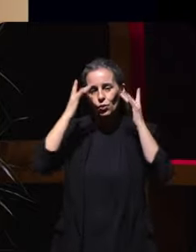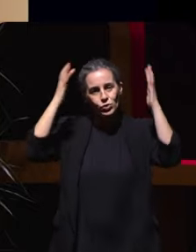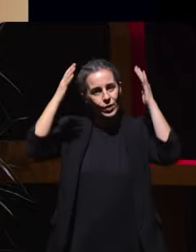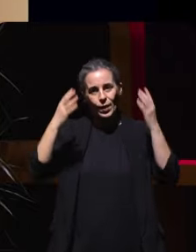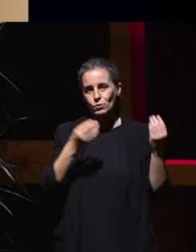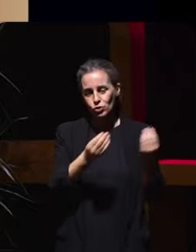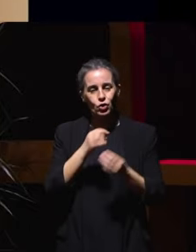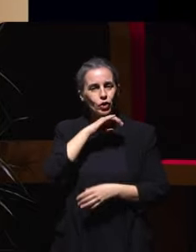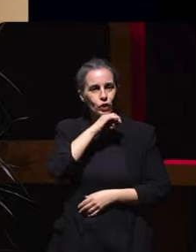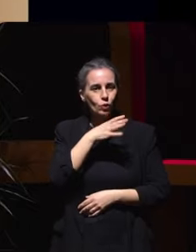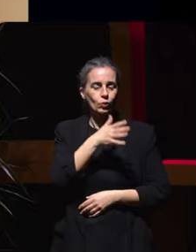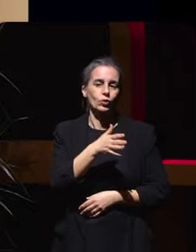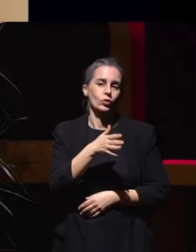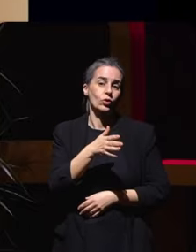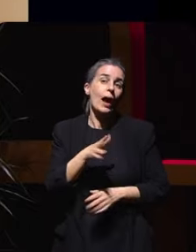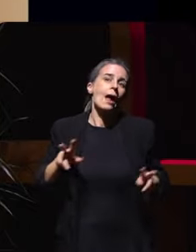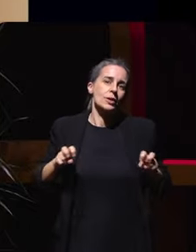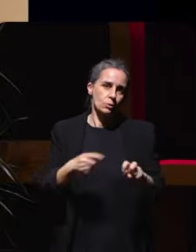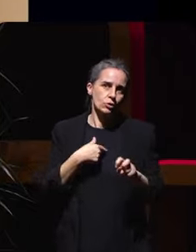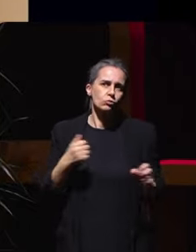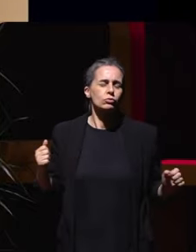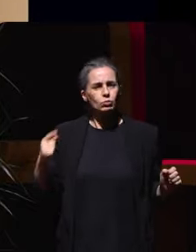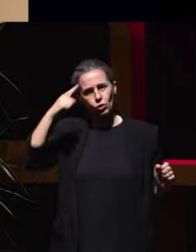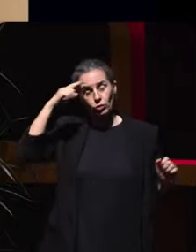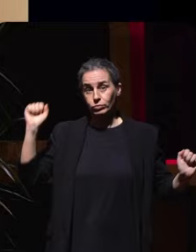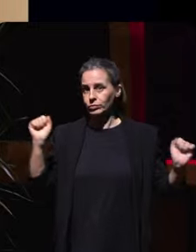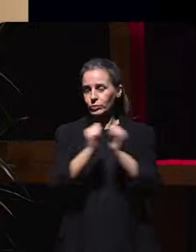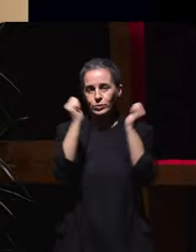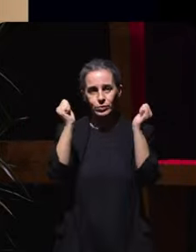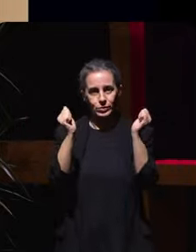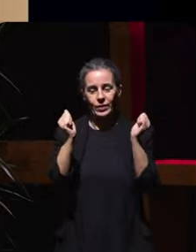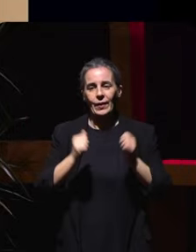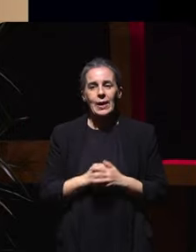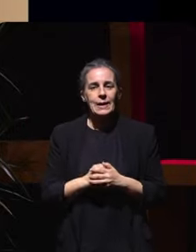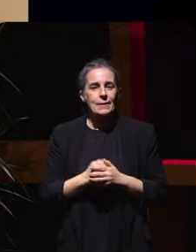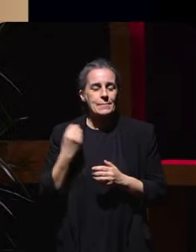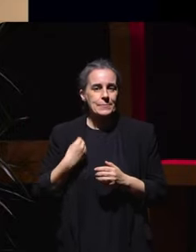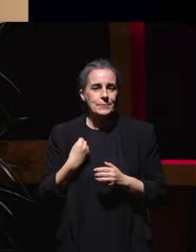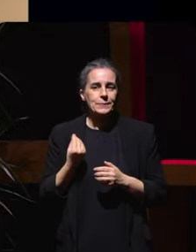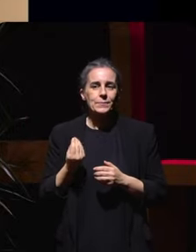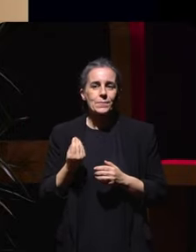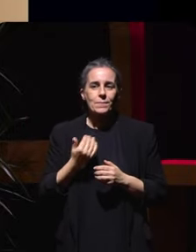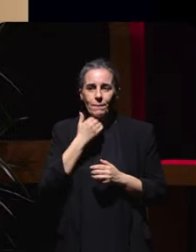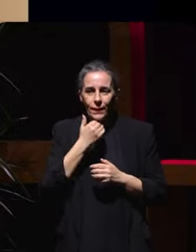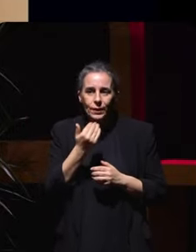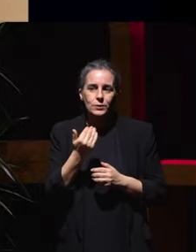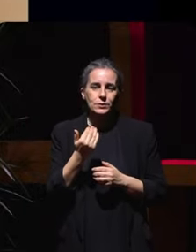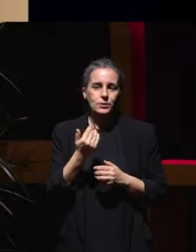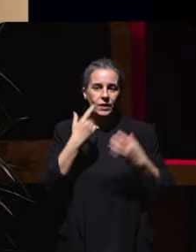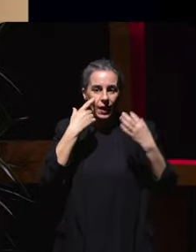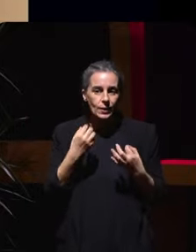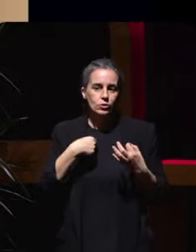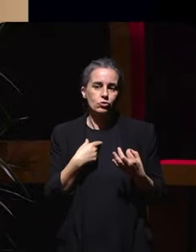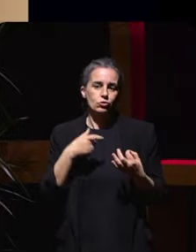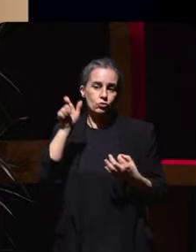contenta con todo ello. Es cierto que al principio chocó un poco, sobre todo en temas de redes, ¿no? Es raro también para mí, yo nunca había escuchado a una